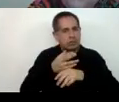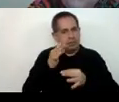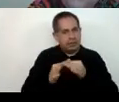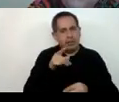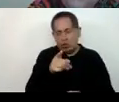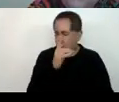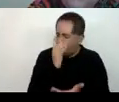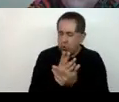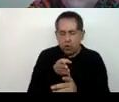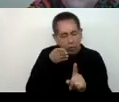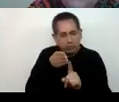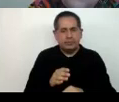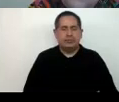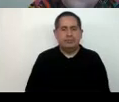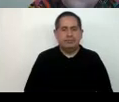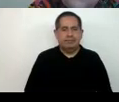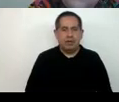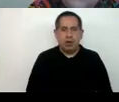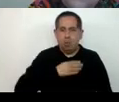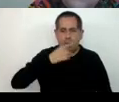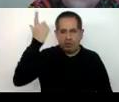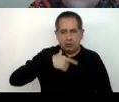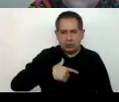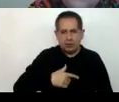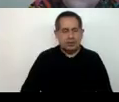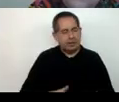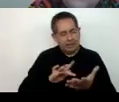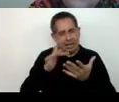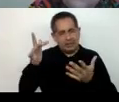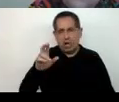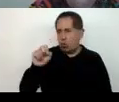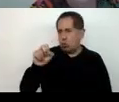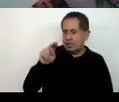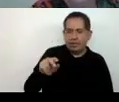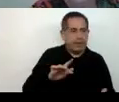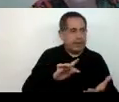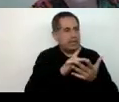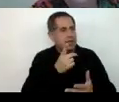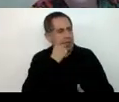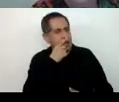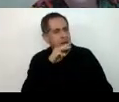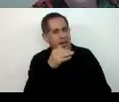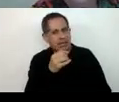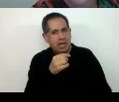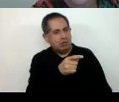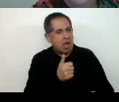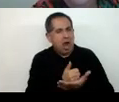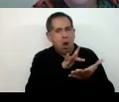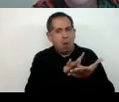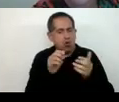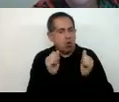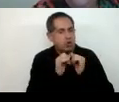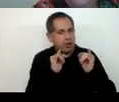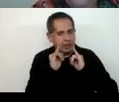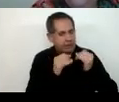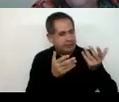tarea. Buenas noches y nuevamente, gracias Rosana, gracias a Daniel Maya Ortega por su apoyo en la